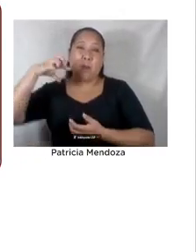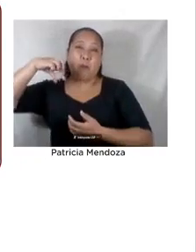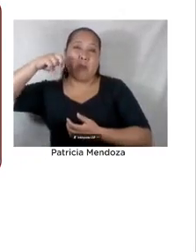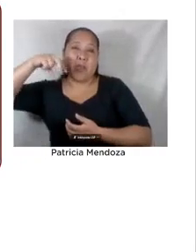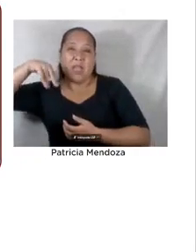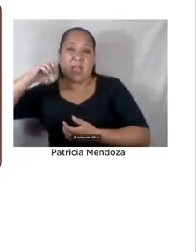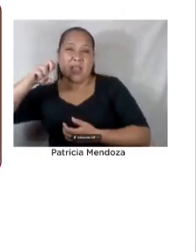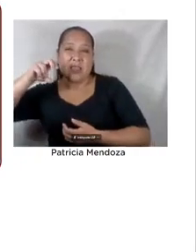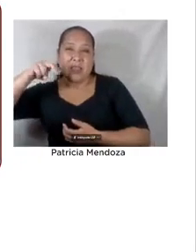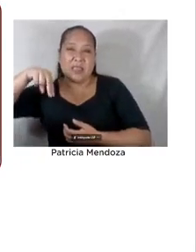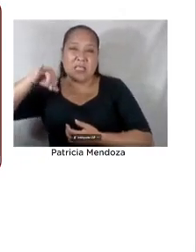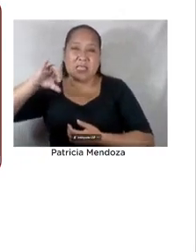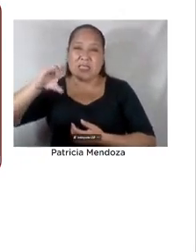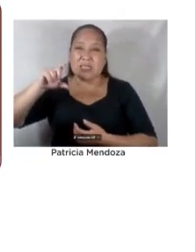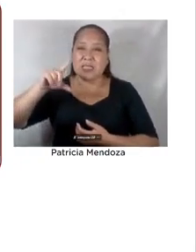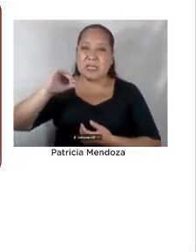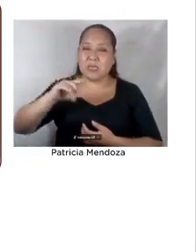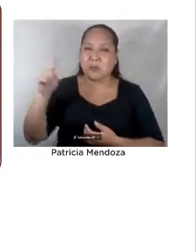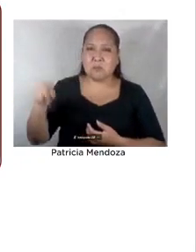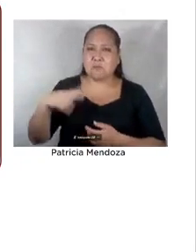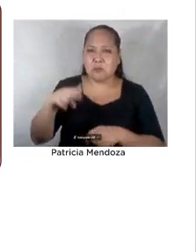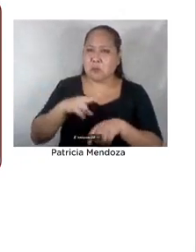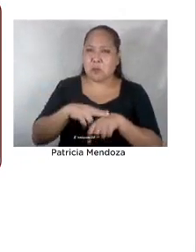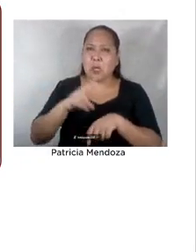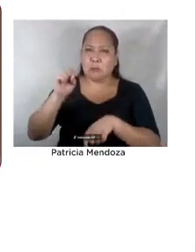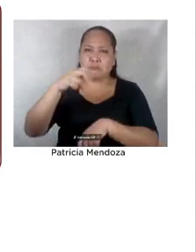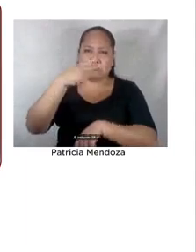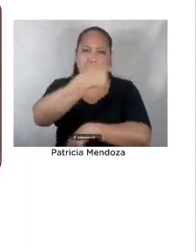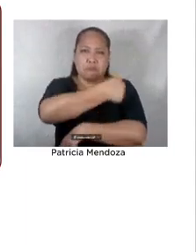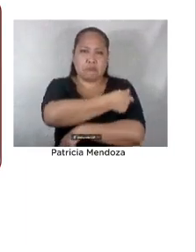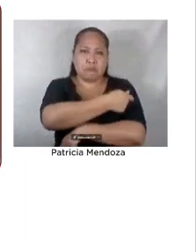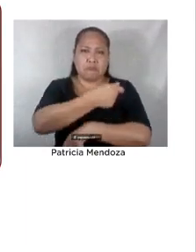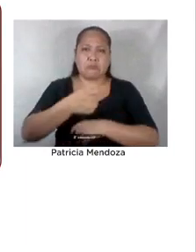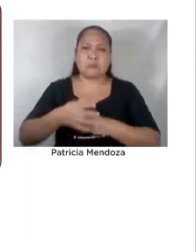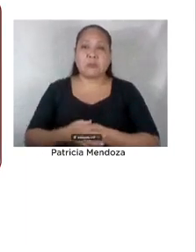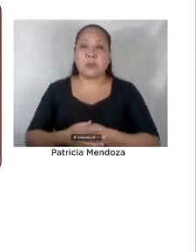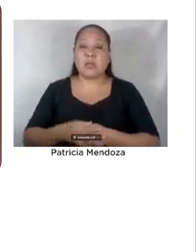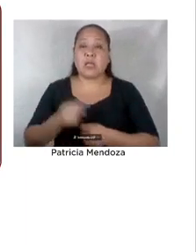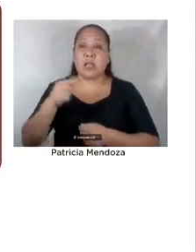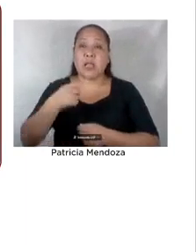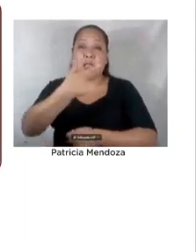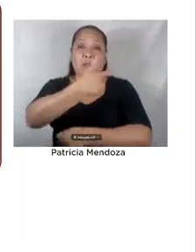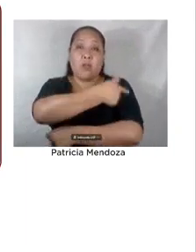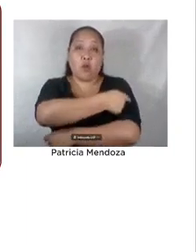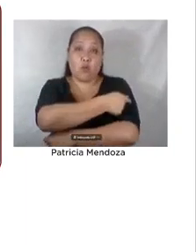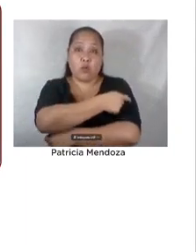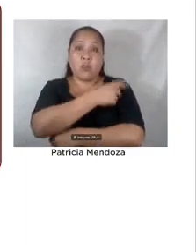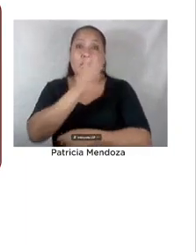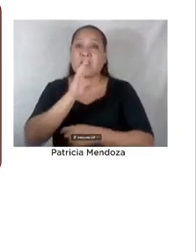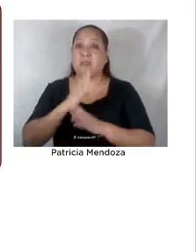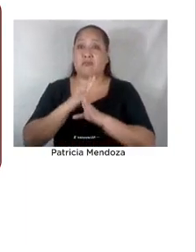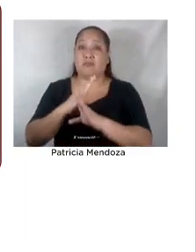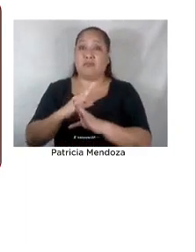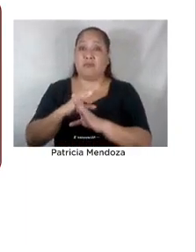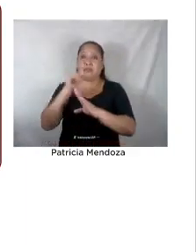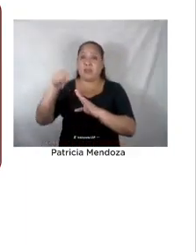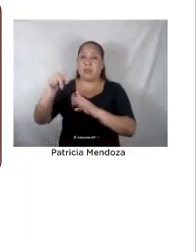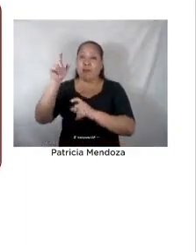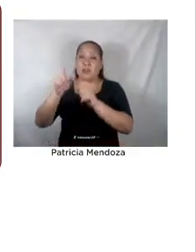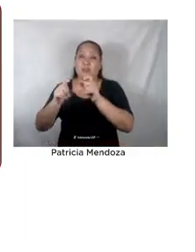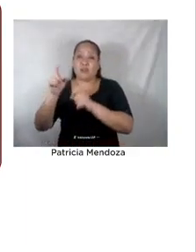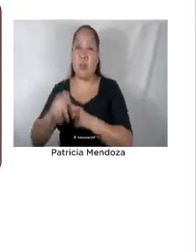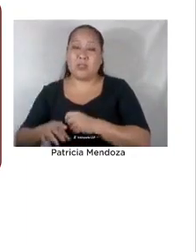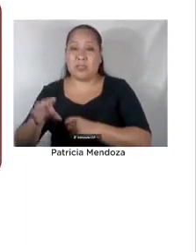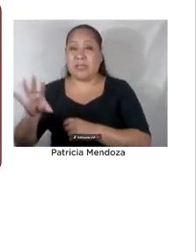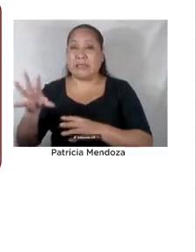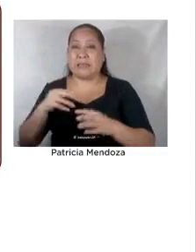de alergias, no está contraindicado. Generalmente las vacunas que se contraindican en pacientes que tienen